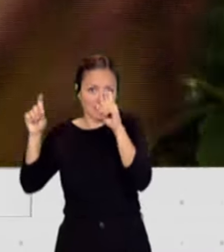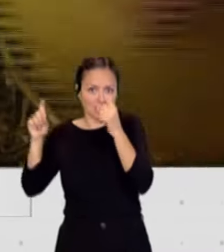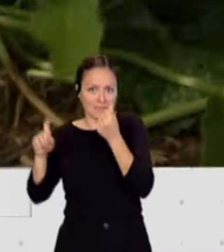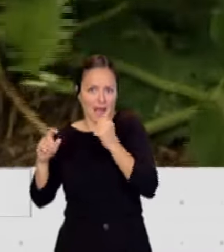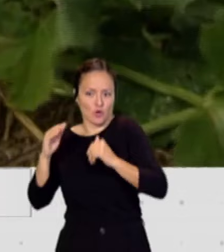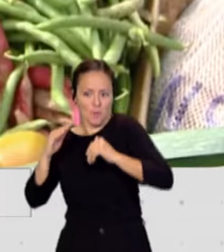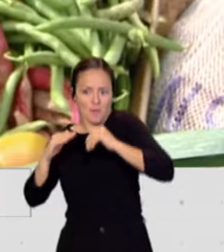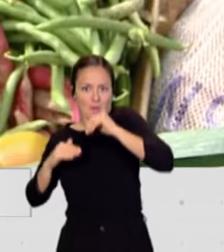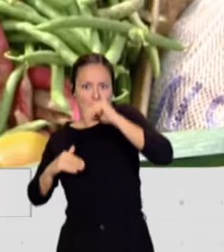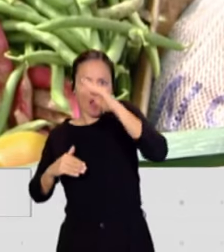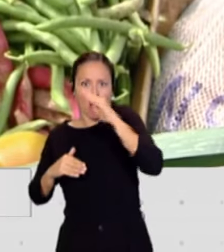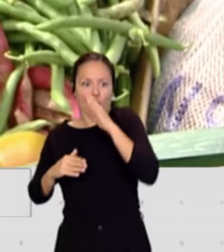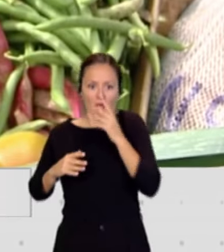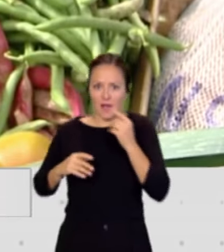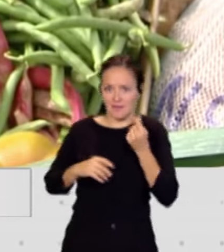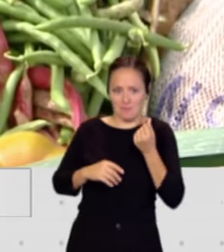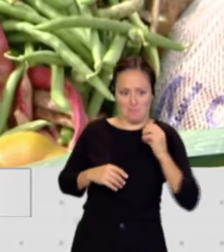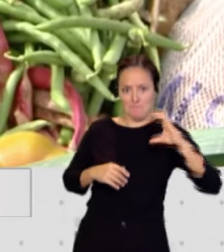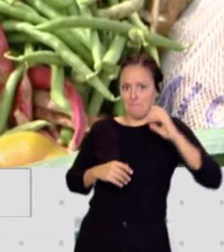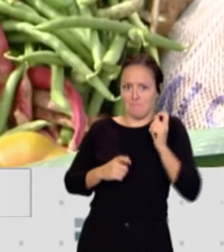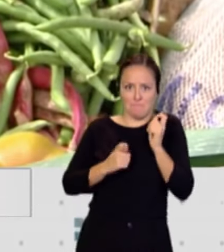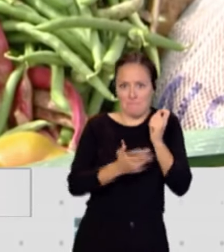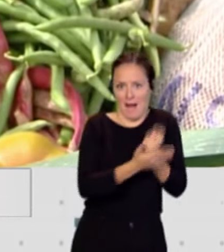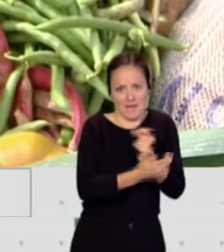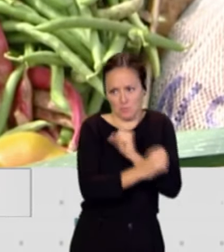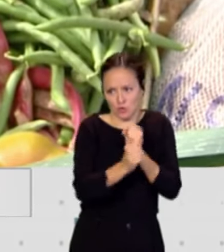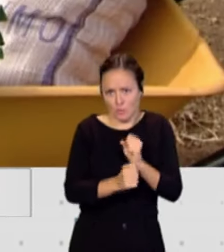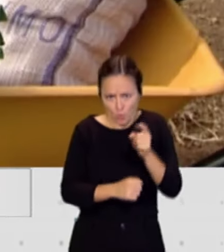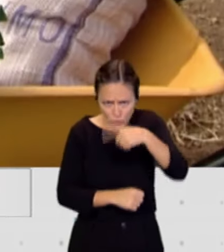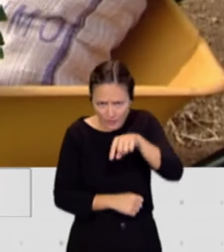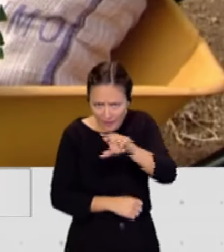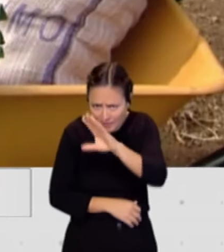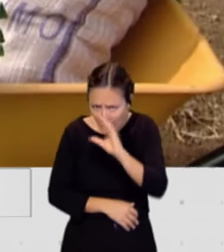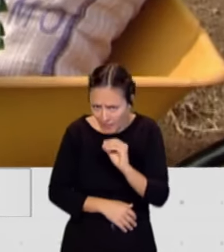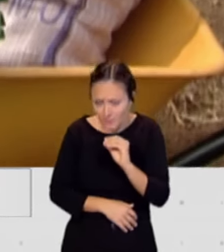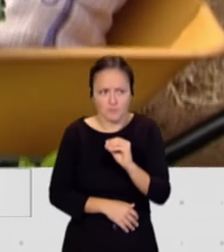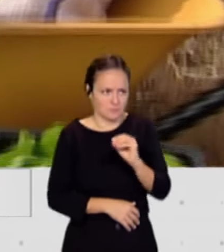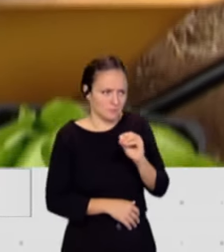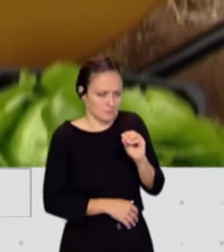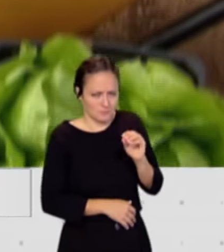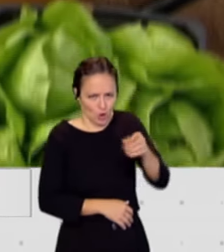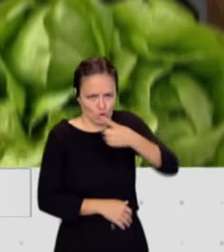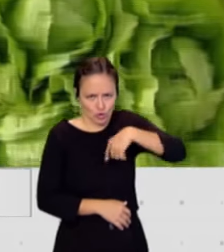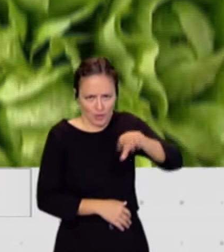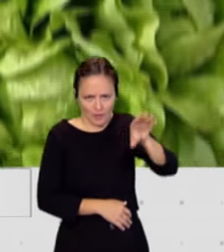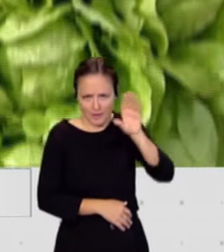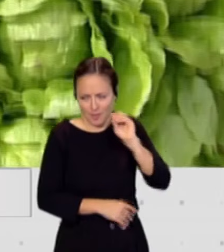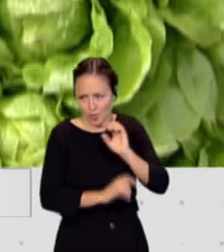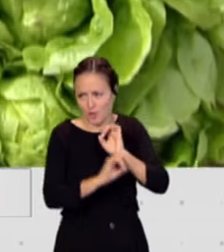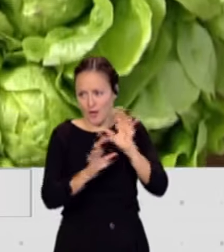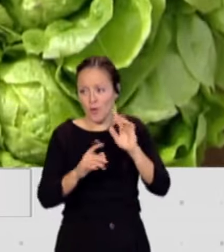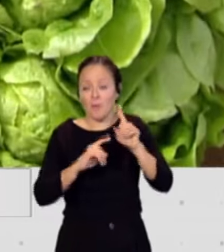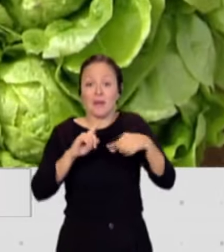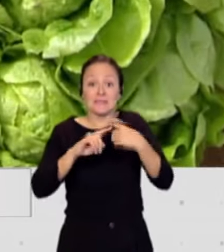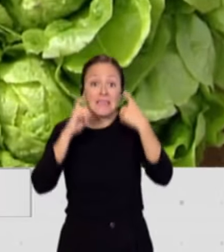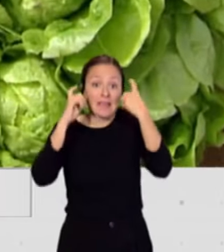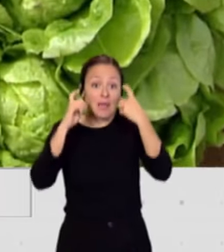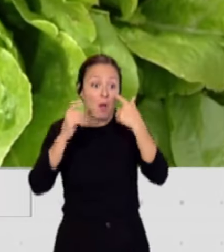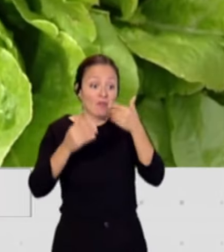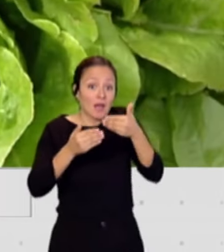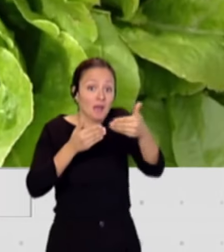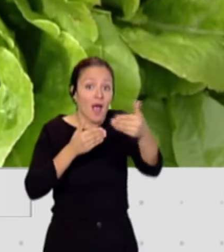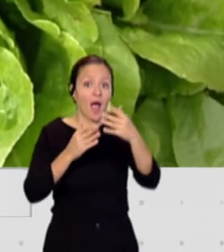salarios mínimos lo entendemos lo entendemos y y trataremos de llegar a un acuerdo una